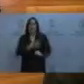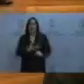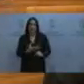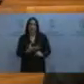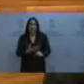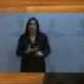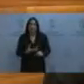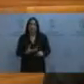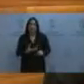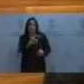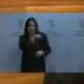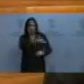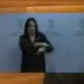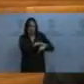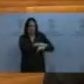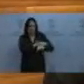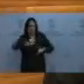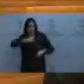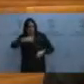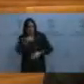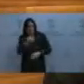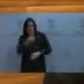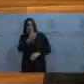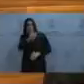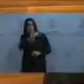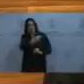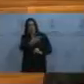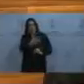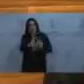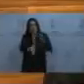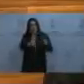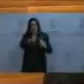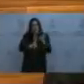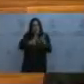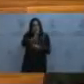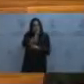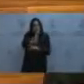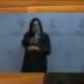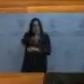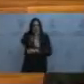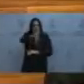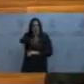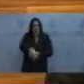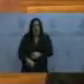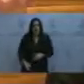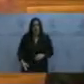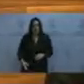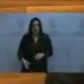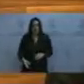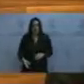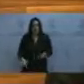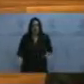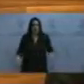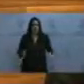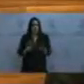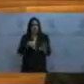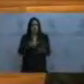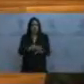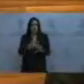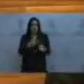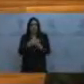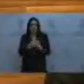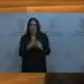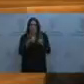este grupo parlamentario porque ustedes no acuden a la justicia ni a tiros, ni cuando tienen los elefantes delante de las narices,